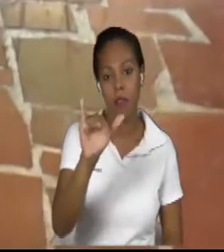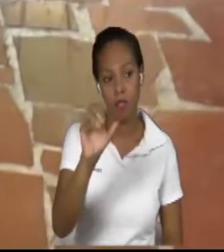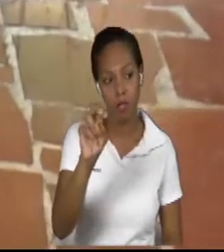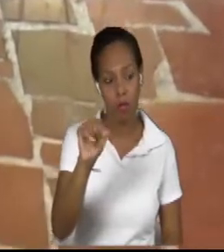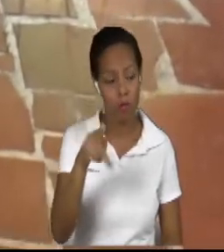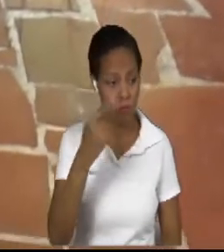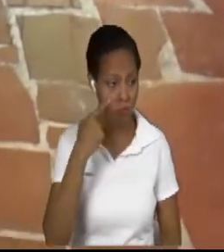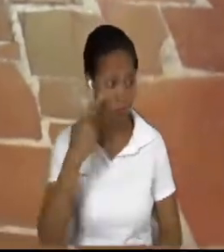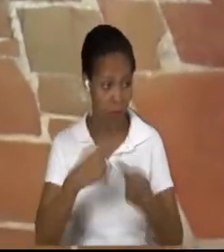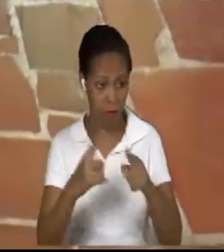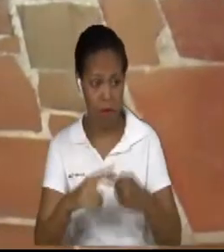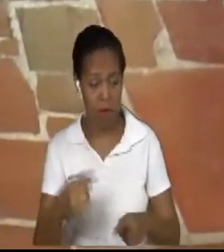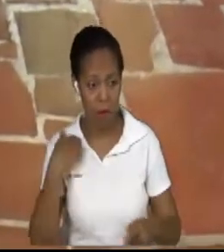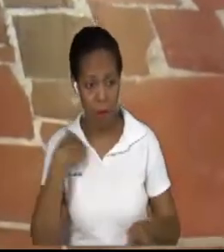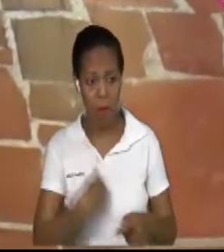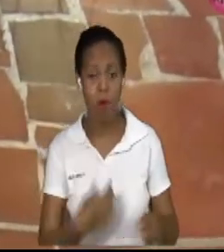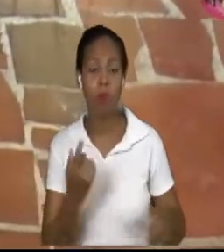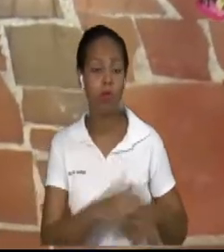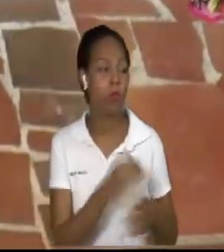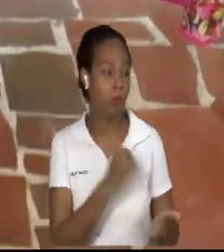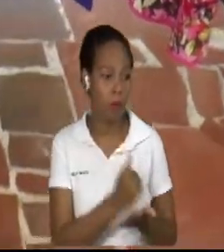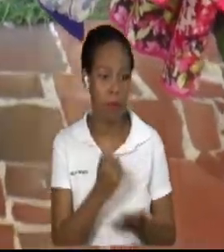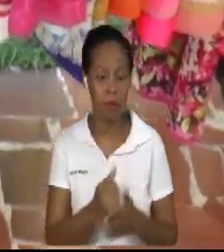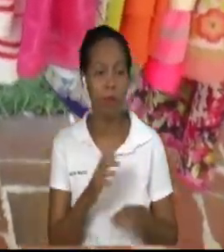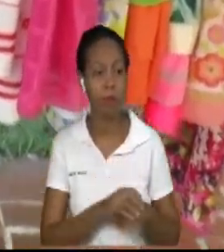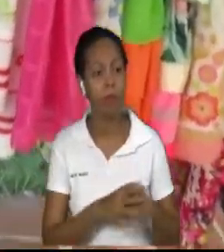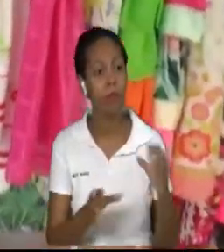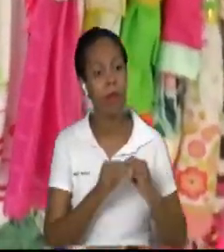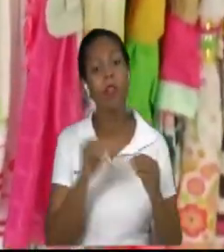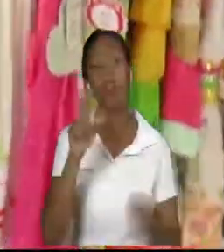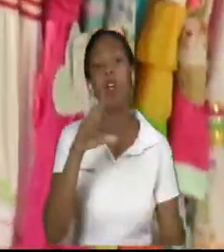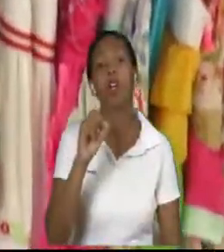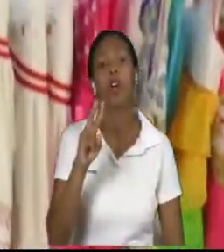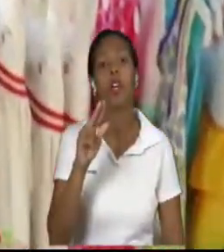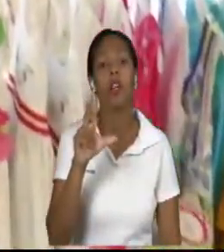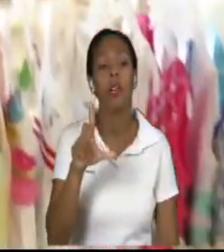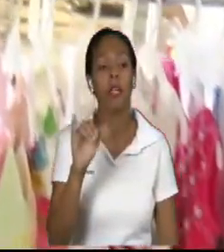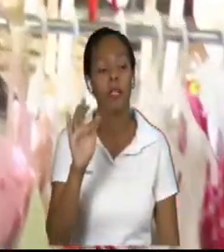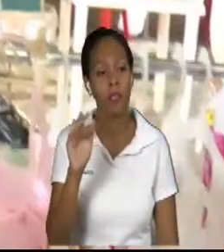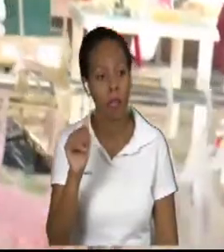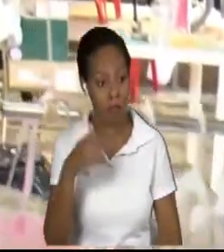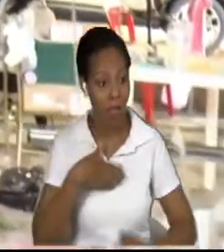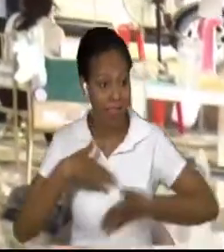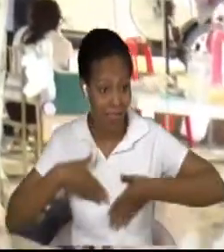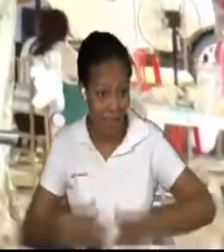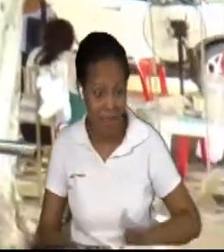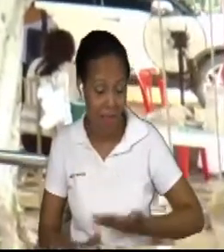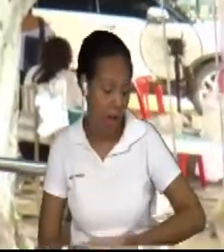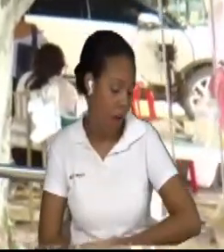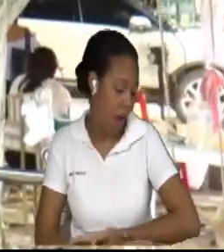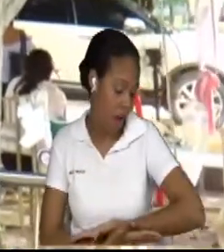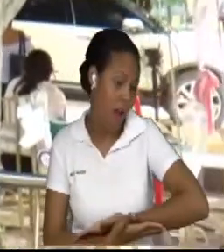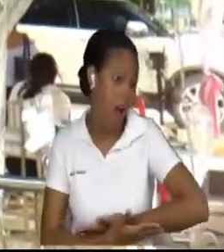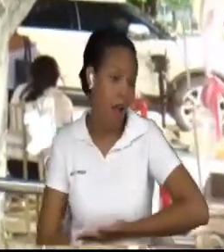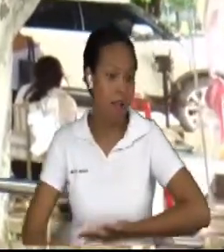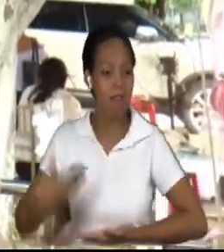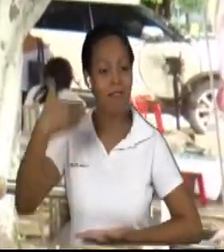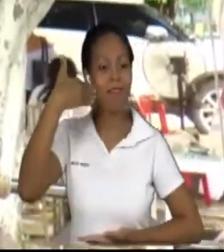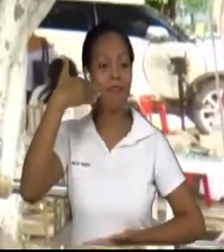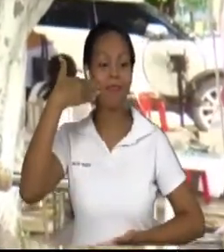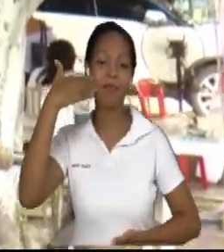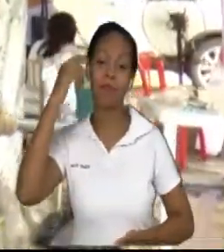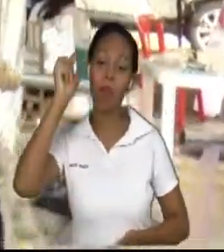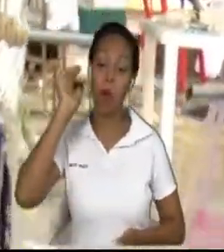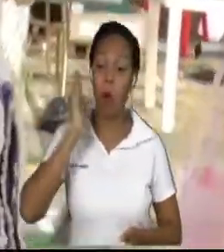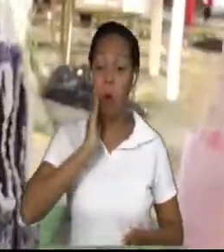por supuesto Lolitas. Yo sigo insistiendo, desde que la niña nace hasta que es una adolescente, aquí podemos encontrar toda